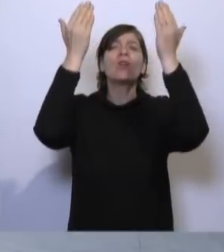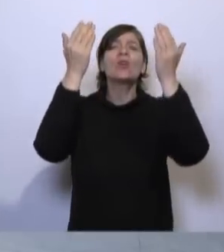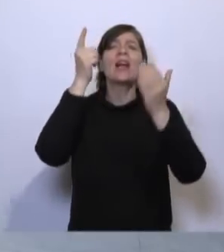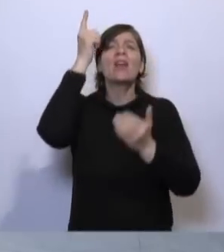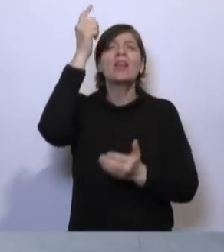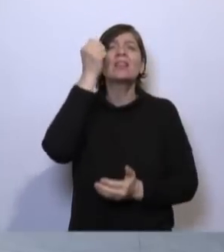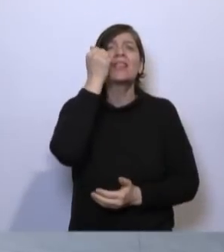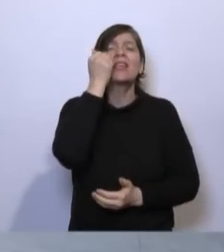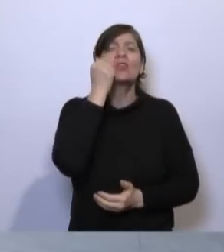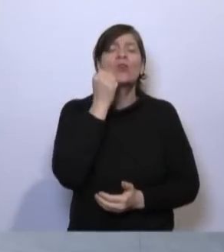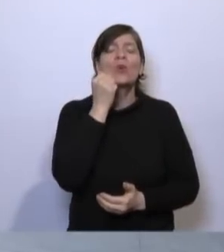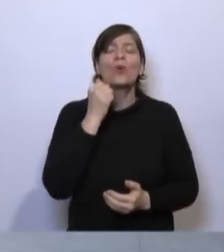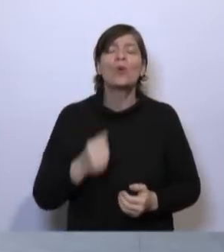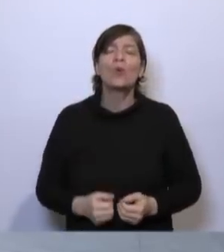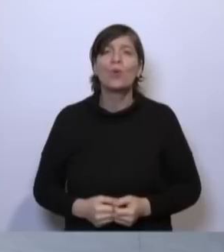la gloria del